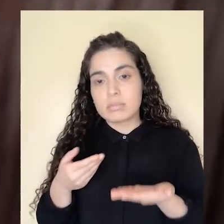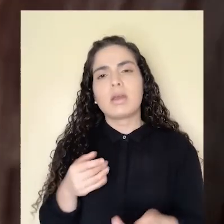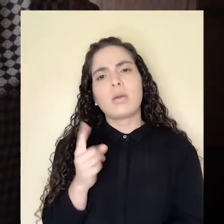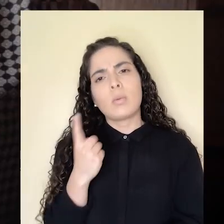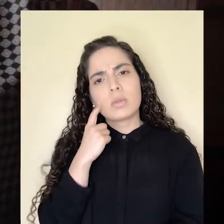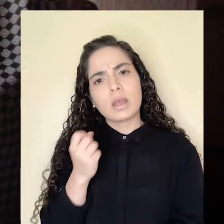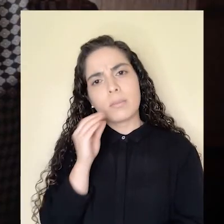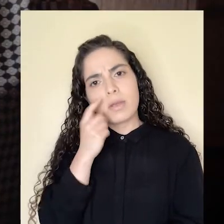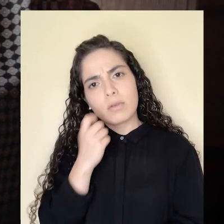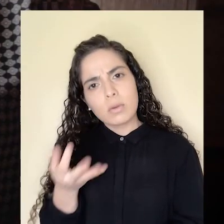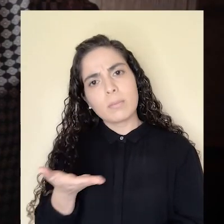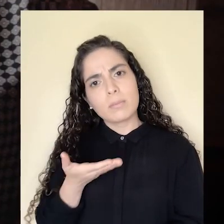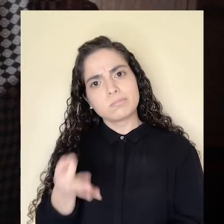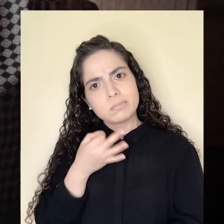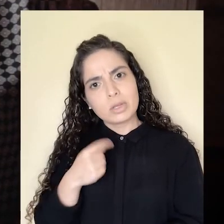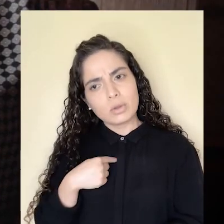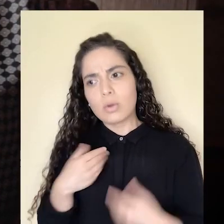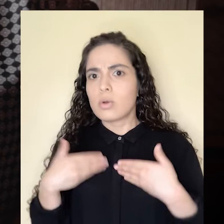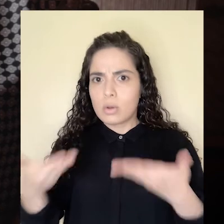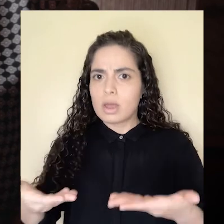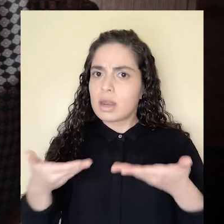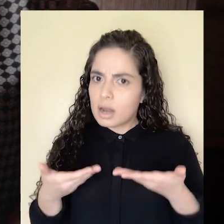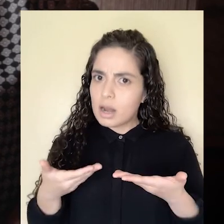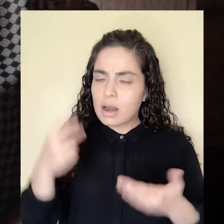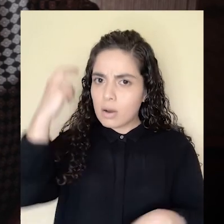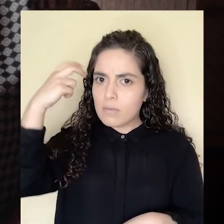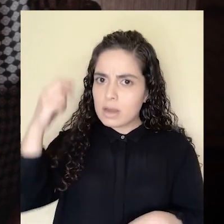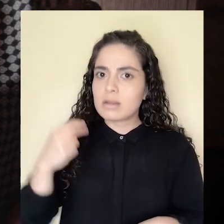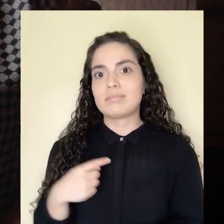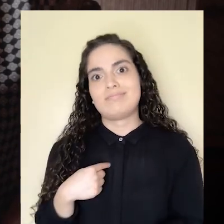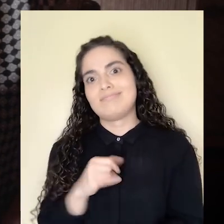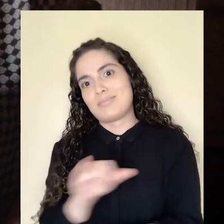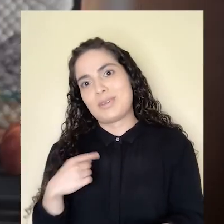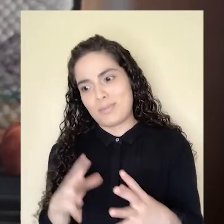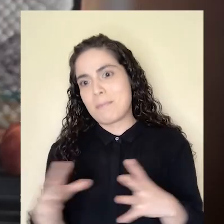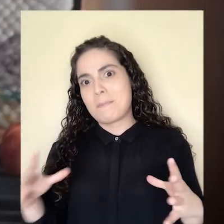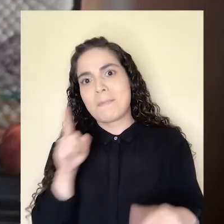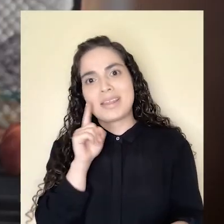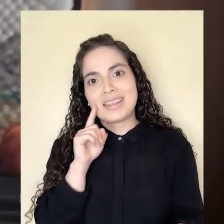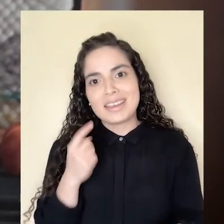dijo, oye, un día me dijo, te voy a regalar una borrega, y después ya tenía más que él.